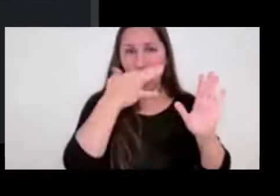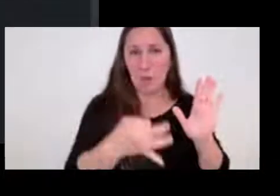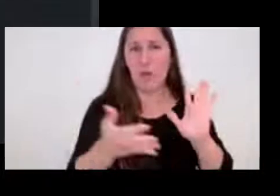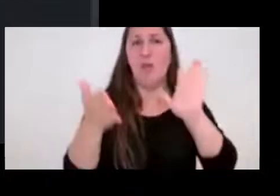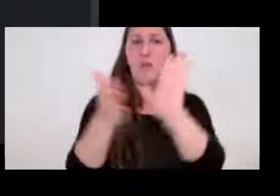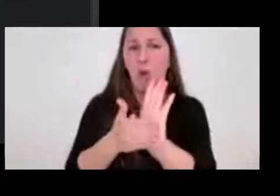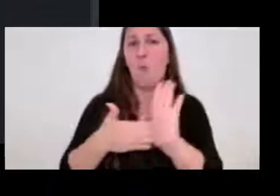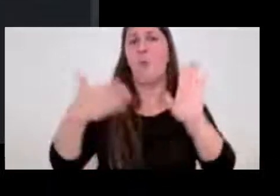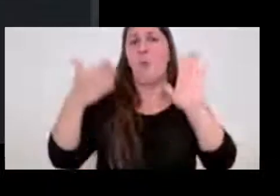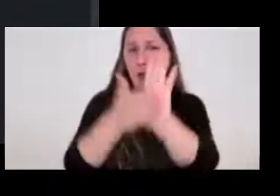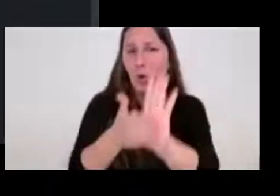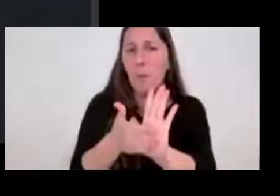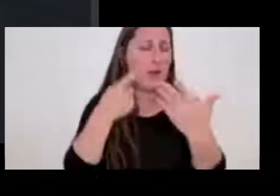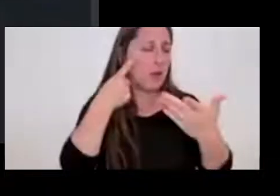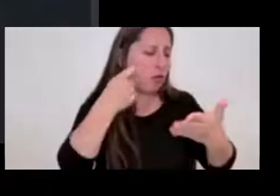reciban.